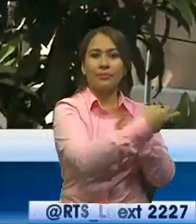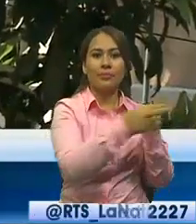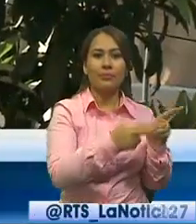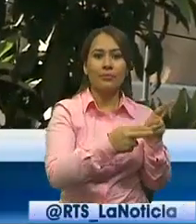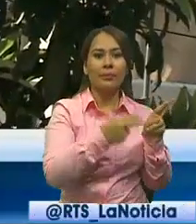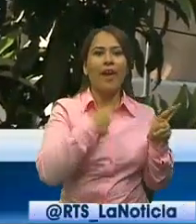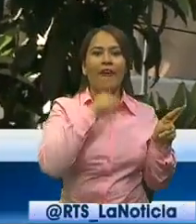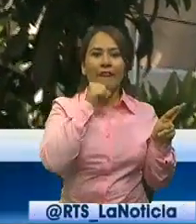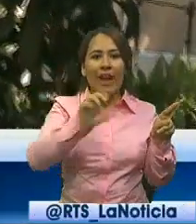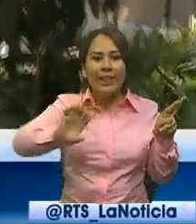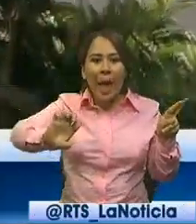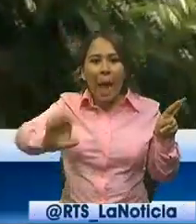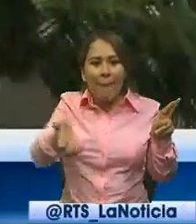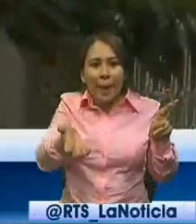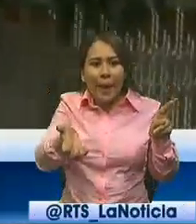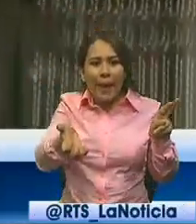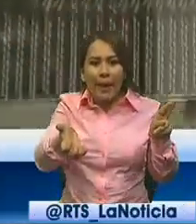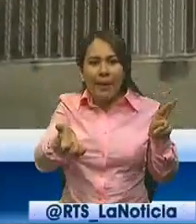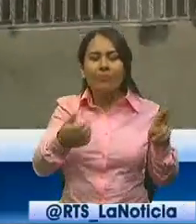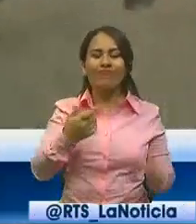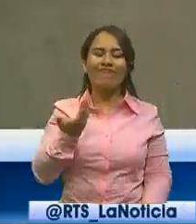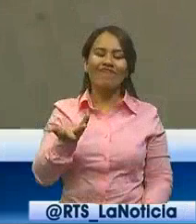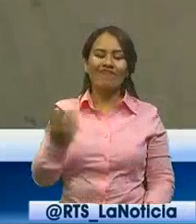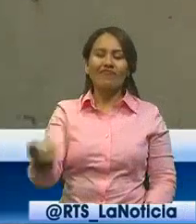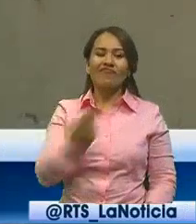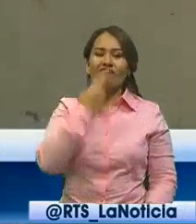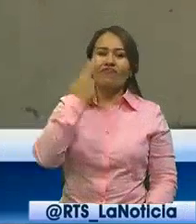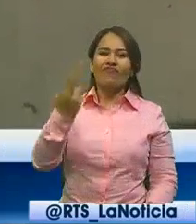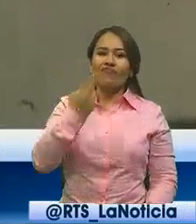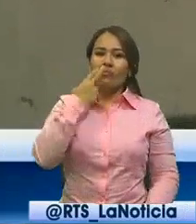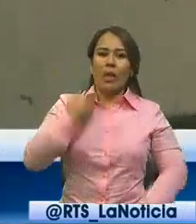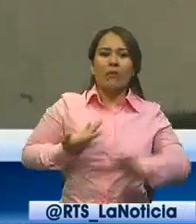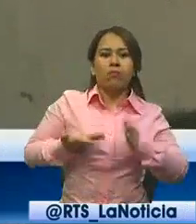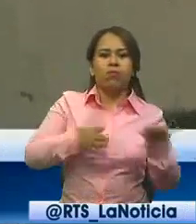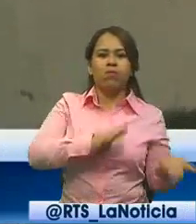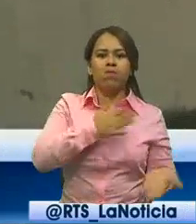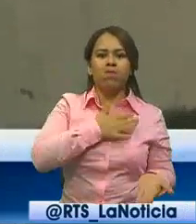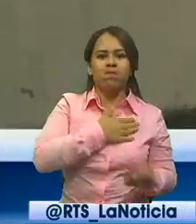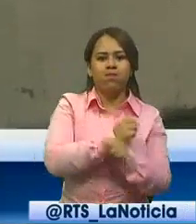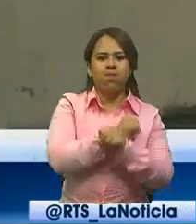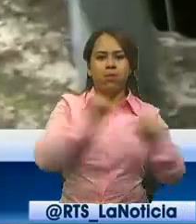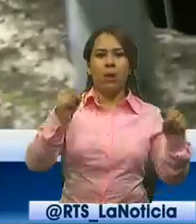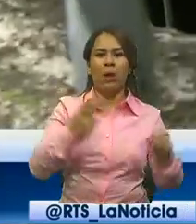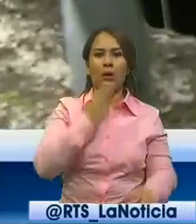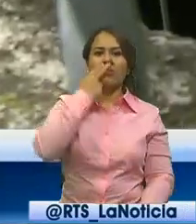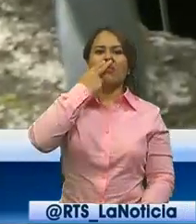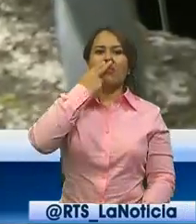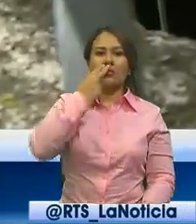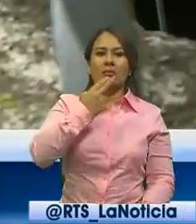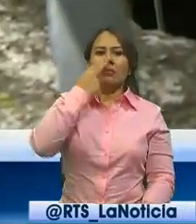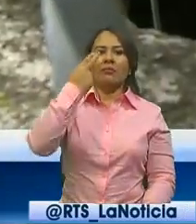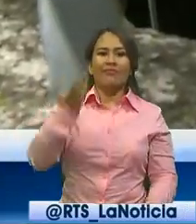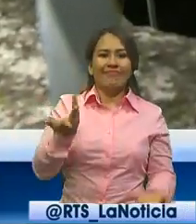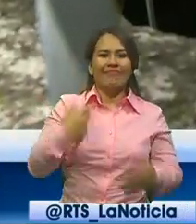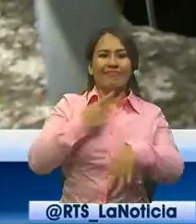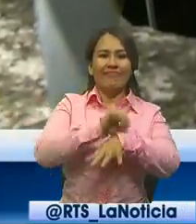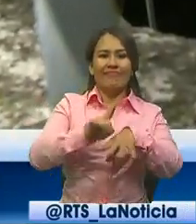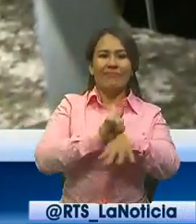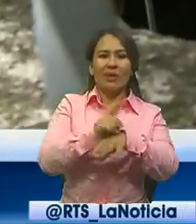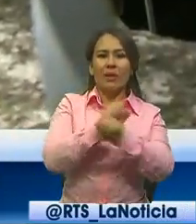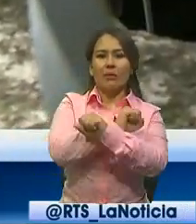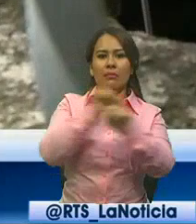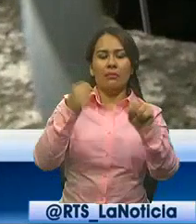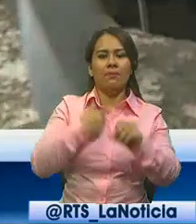pero aparentemente no se percató que una de las hornillas quedó abierta, por donde fugó GLP, que con el pasar de las horas se convirtió en